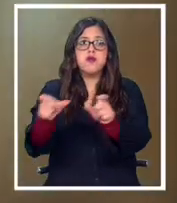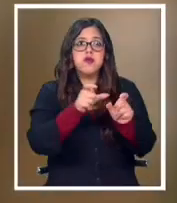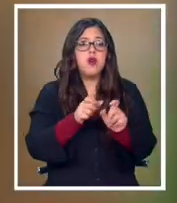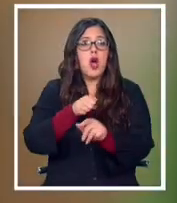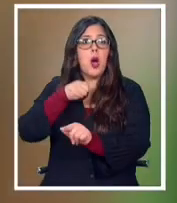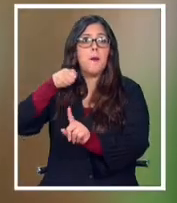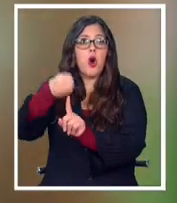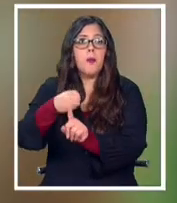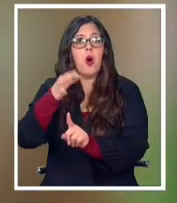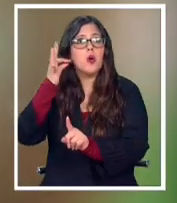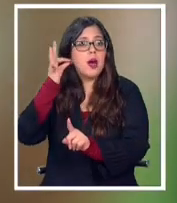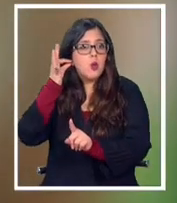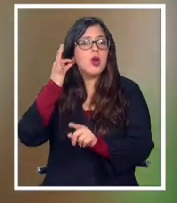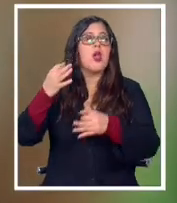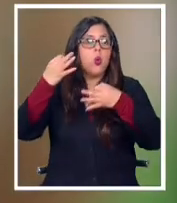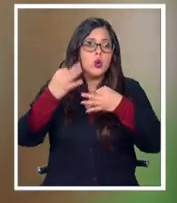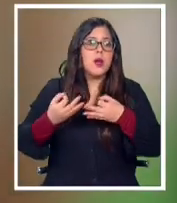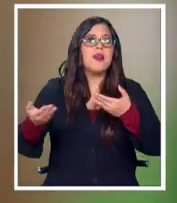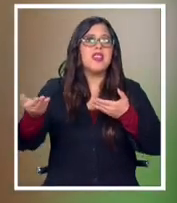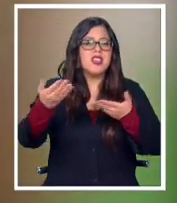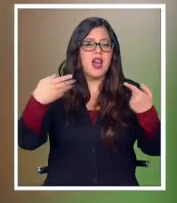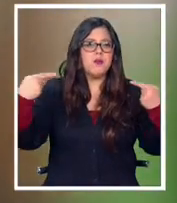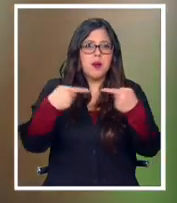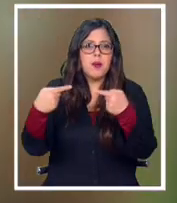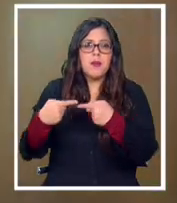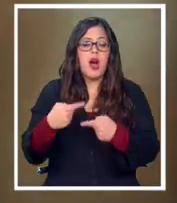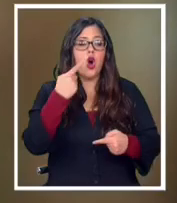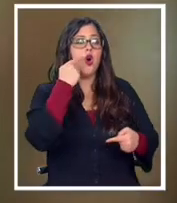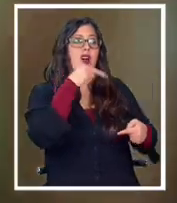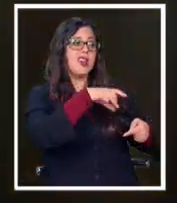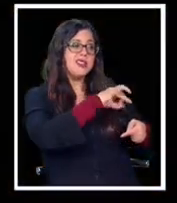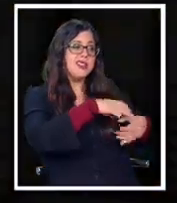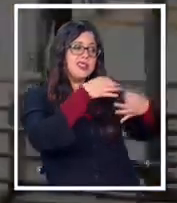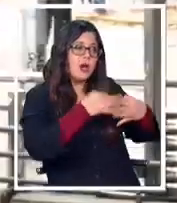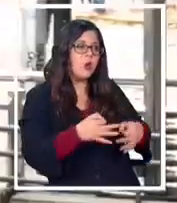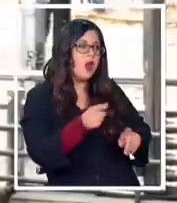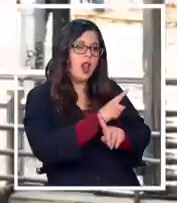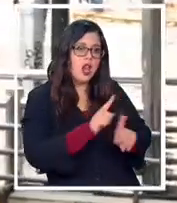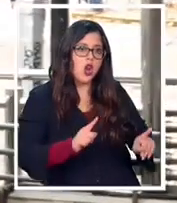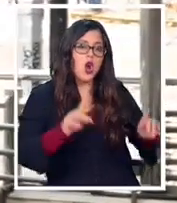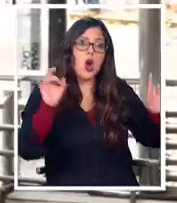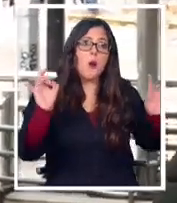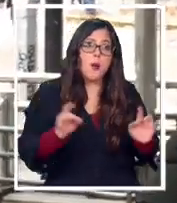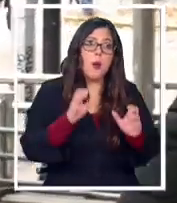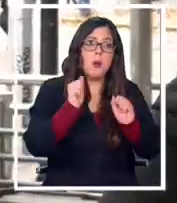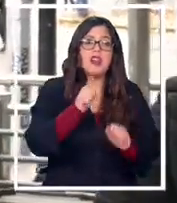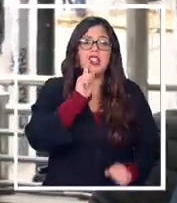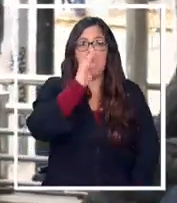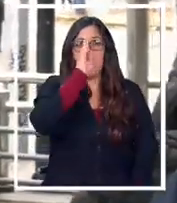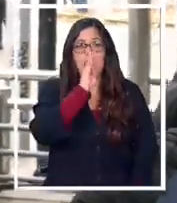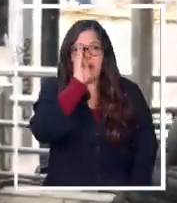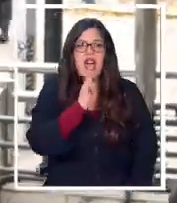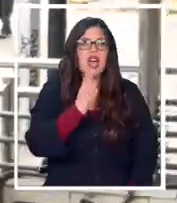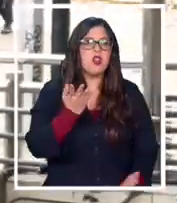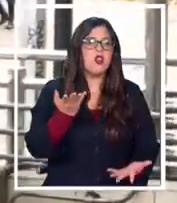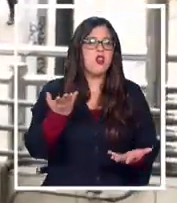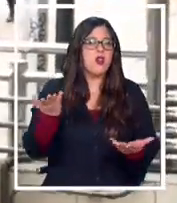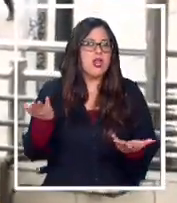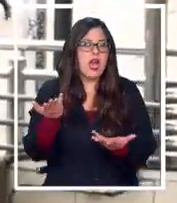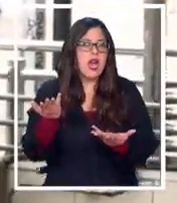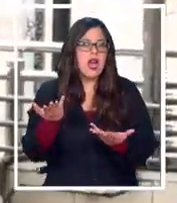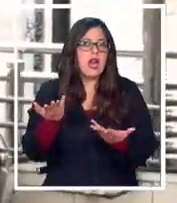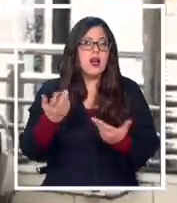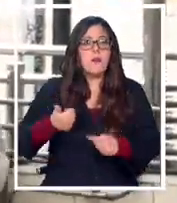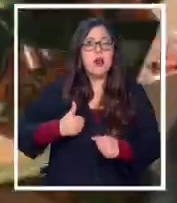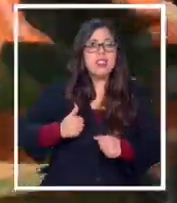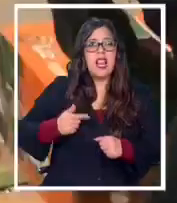golpear a una mujer en medio de la discusión. Es que yo creo que nada en Chile es seguro ahora. Por ir a colocar perros policiales y todo el cuento, la